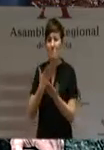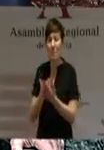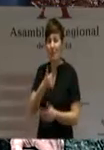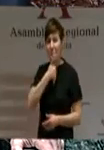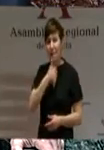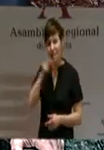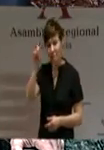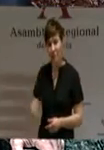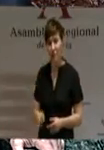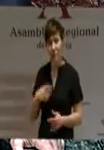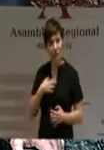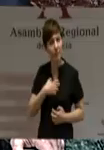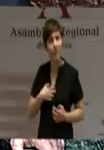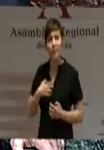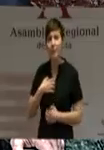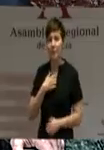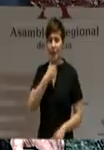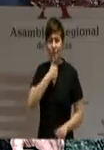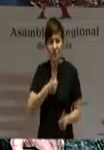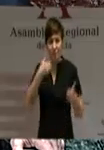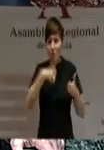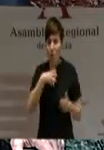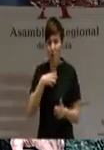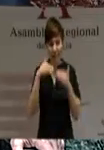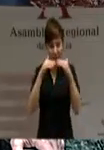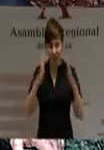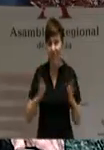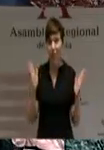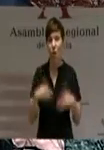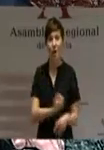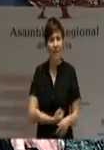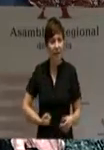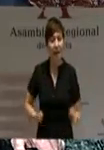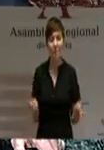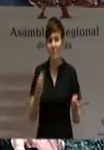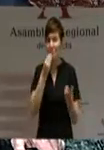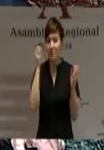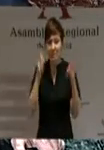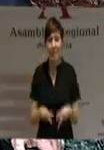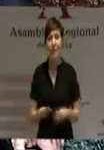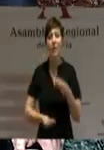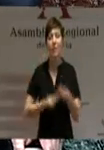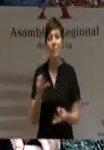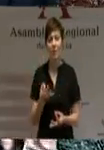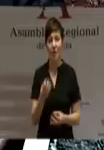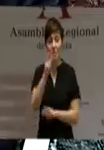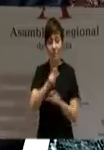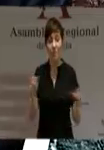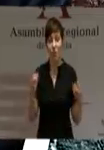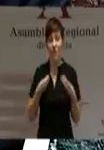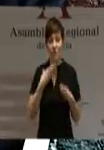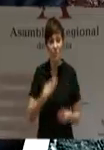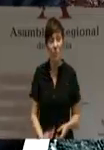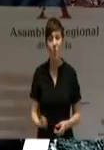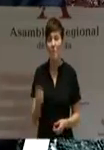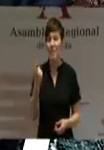desesperado, al hambriento, al sin techo? Dígamelo usted. A los miles de murcianos y murcianas que no perciben